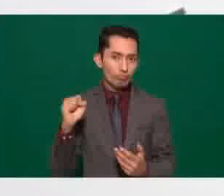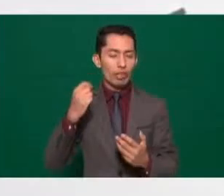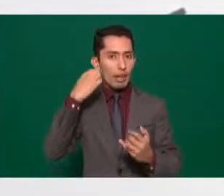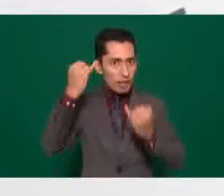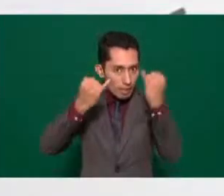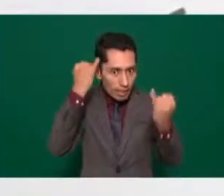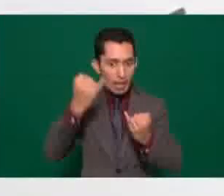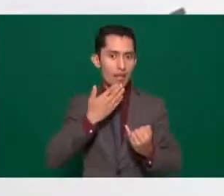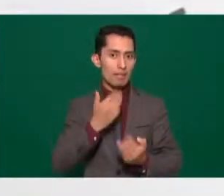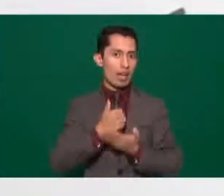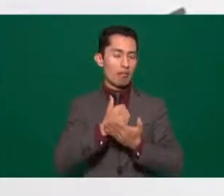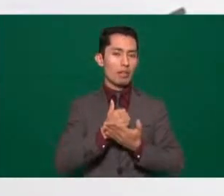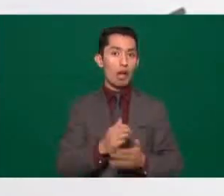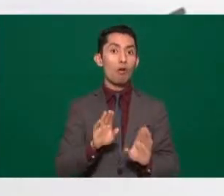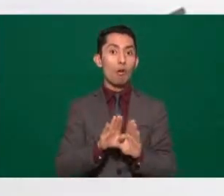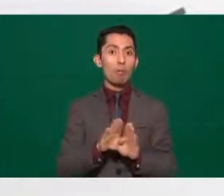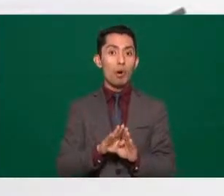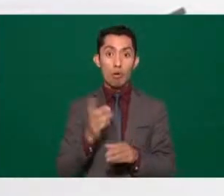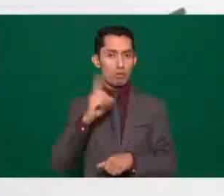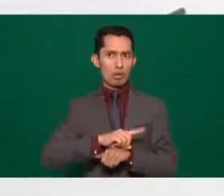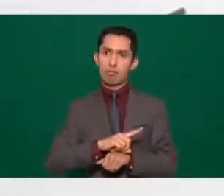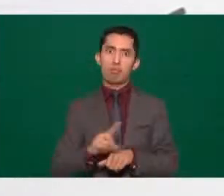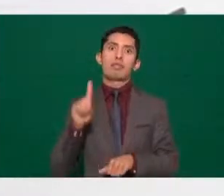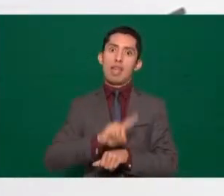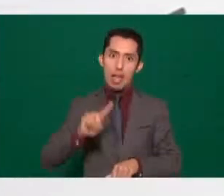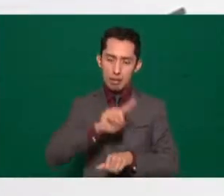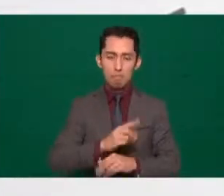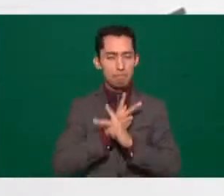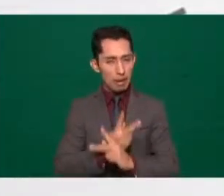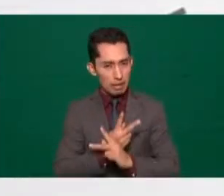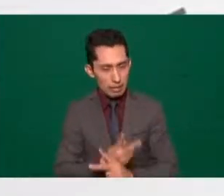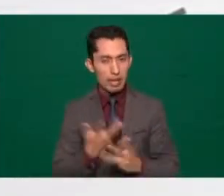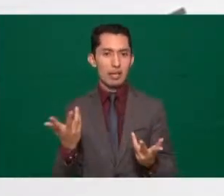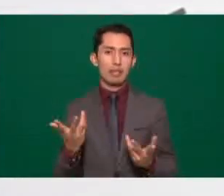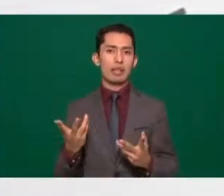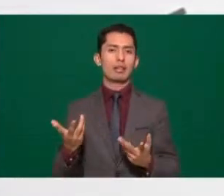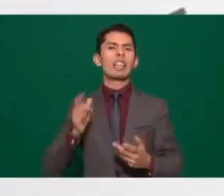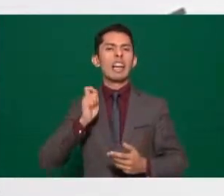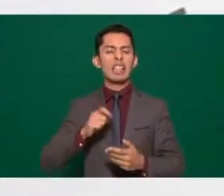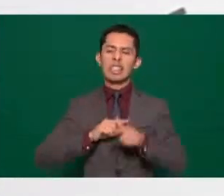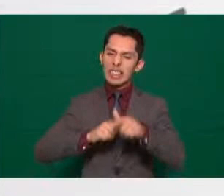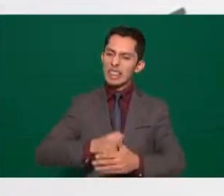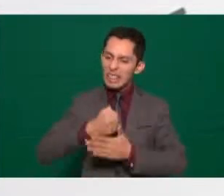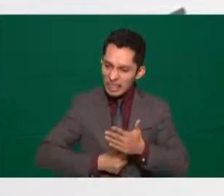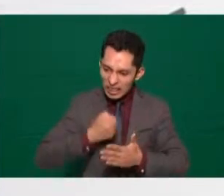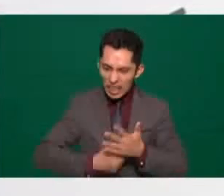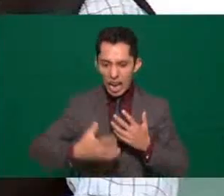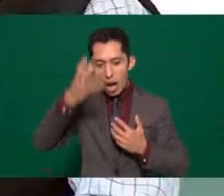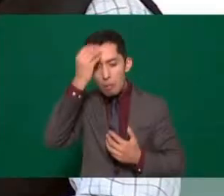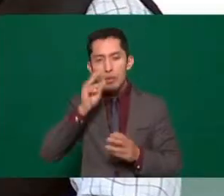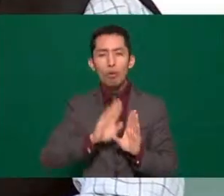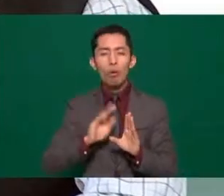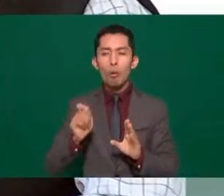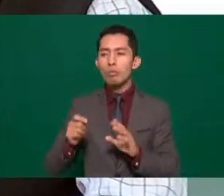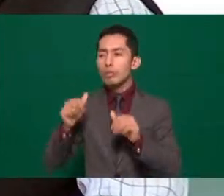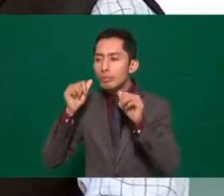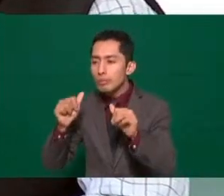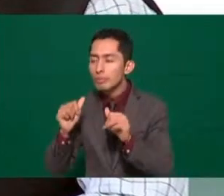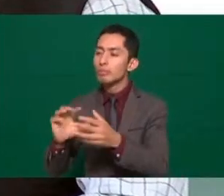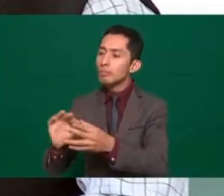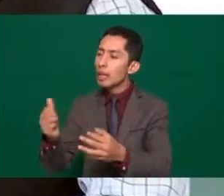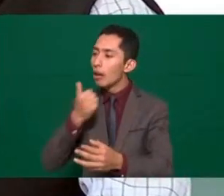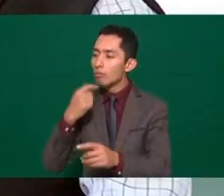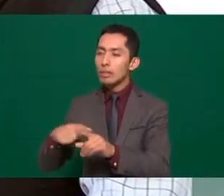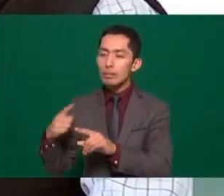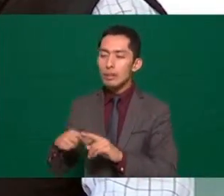de ser creativo todos los días, de paciencia, de constancia, de aprender a escuchar y a observar